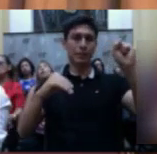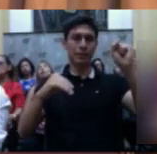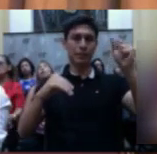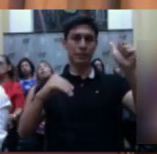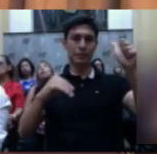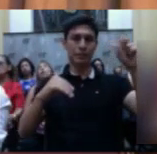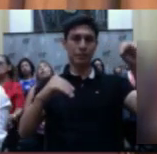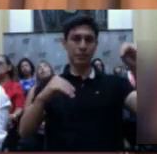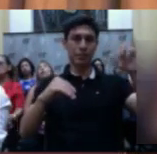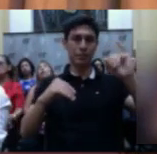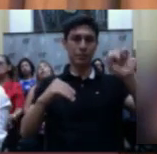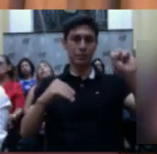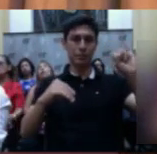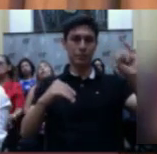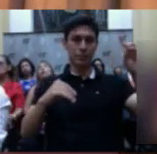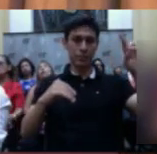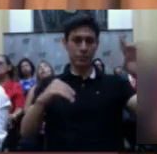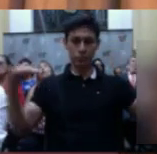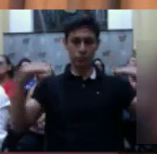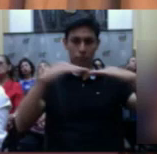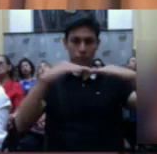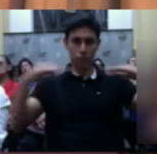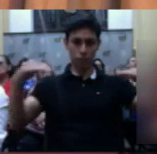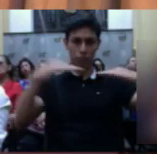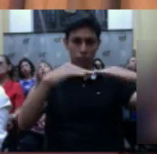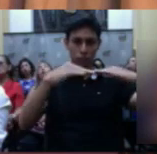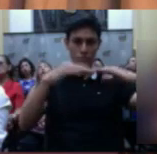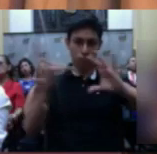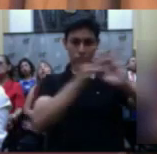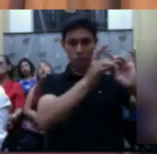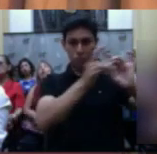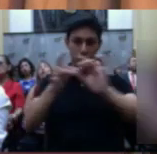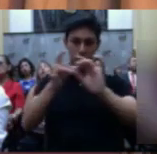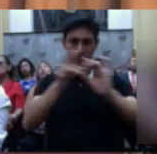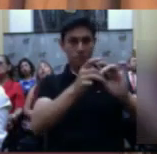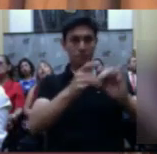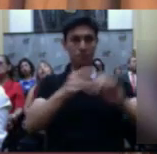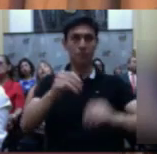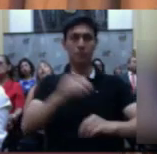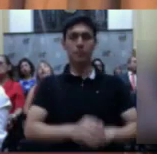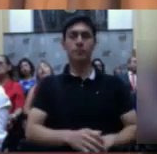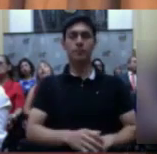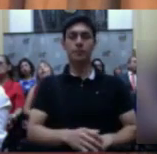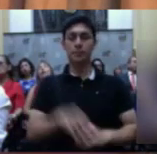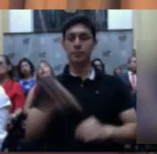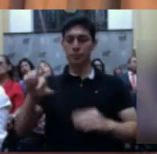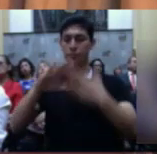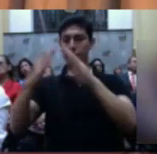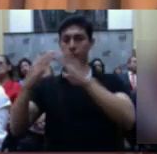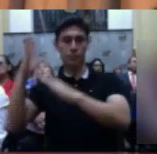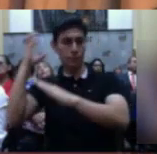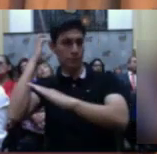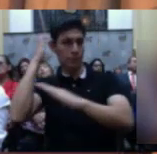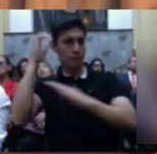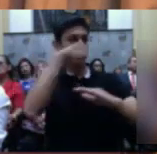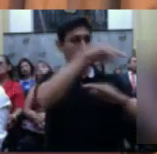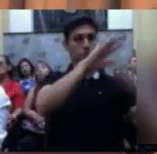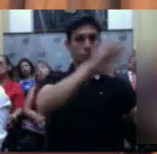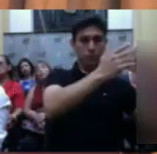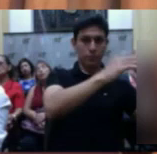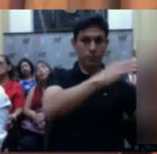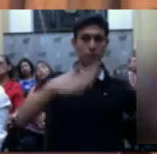atrás, trabajábamos en conjunto con los funcionarios de Miraflores y de la otra comuna para poder